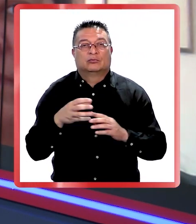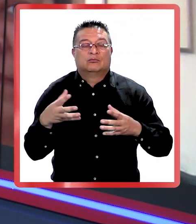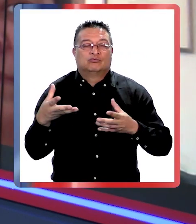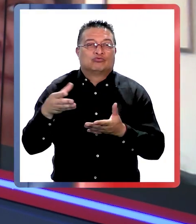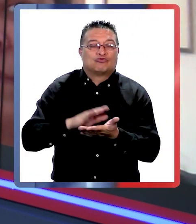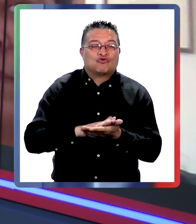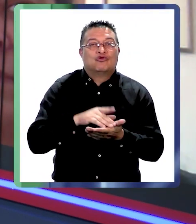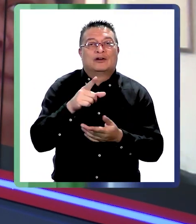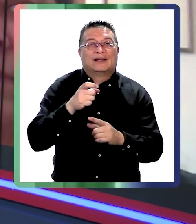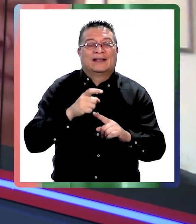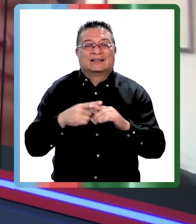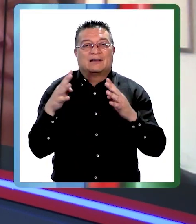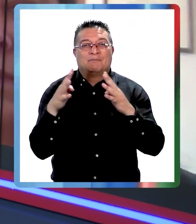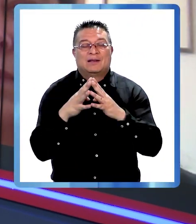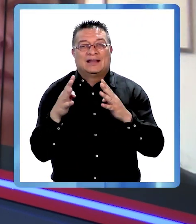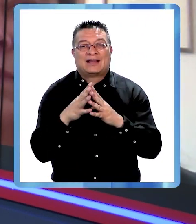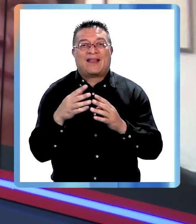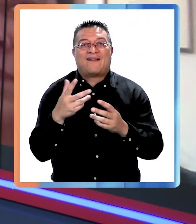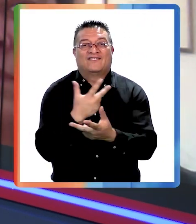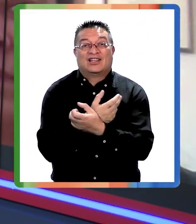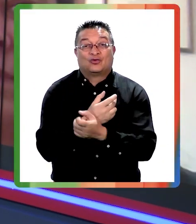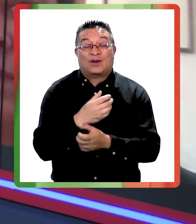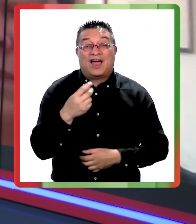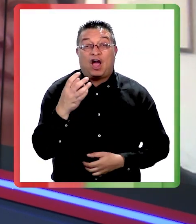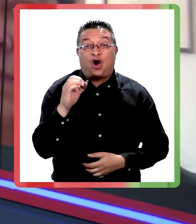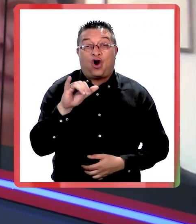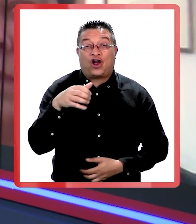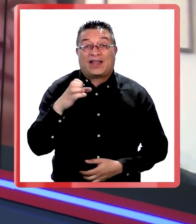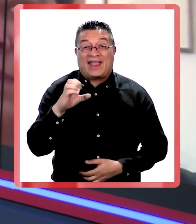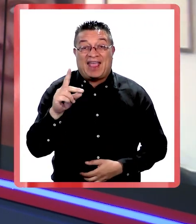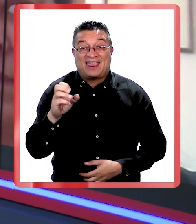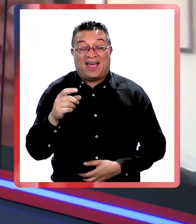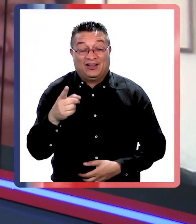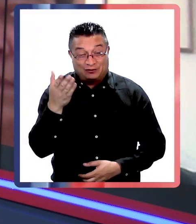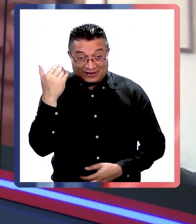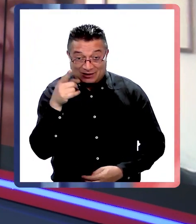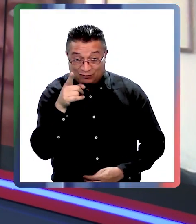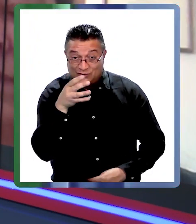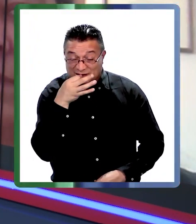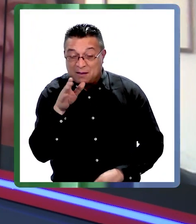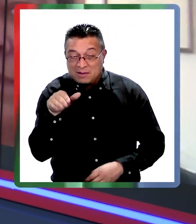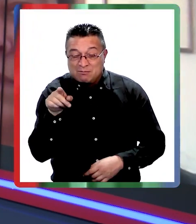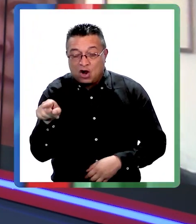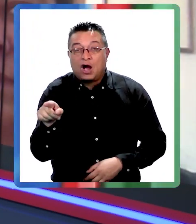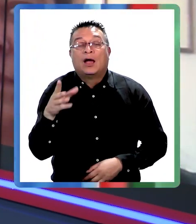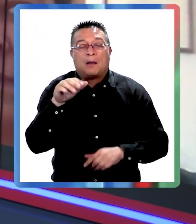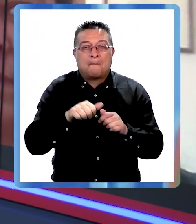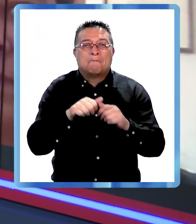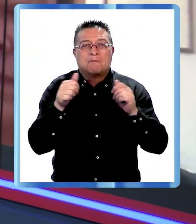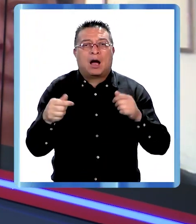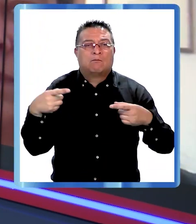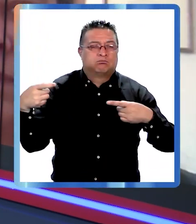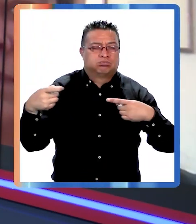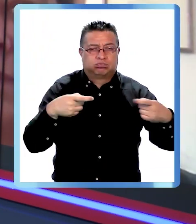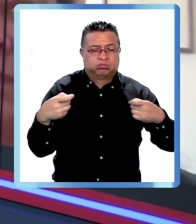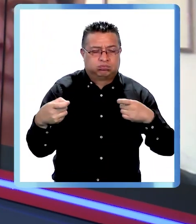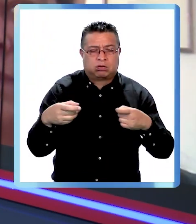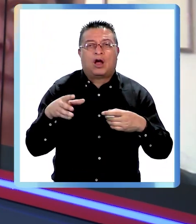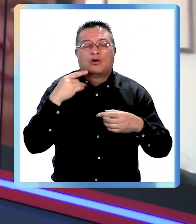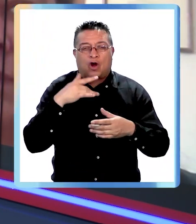asesinato del ex militar venezolano Ronald Ojeda, que usted lo mencionaba anteriormente. Y a esto se suman la ola de